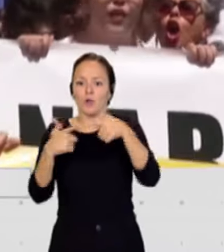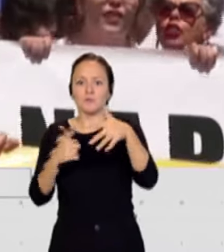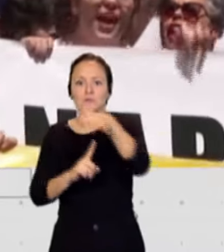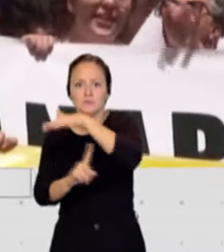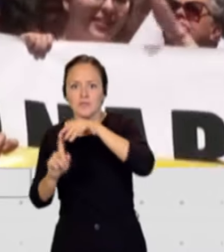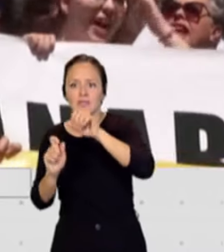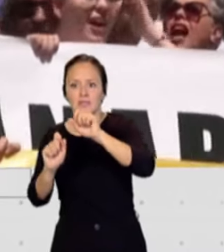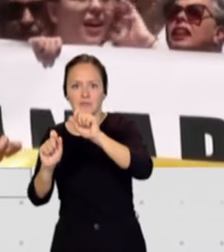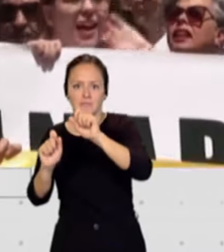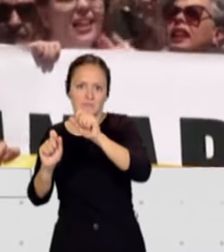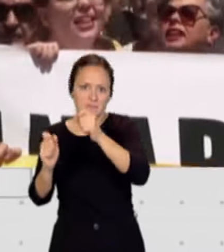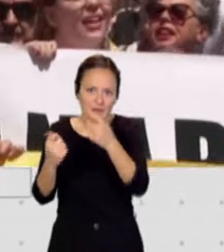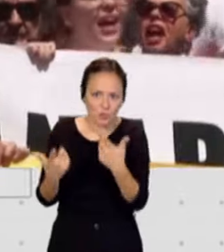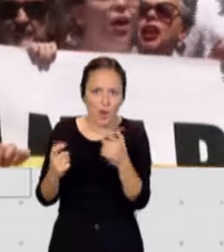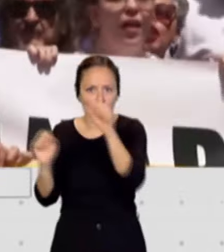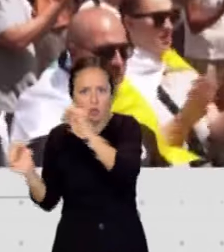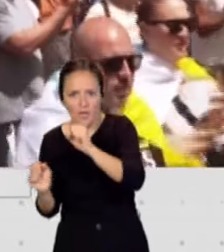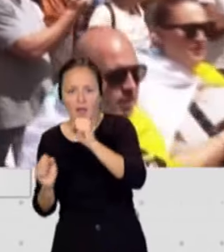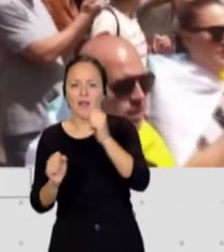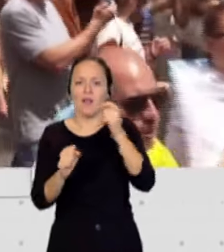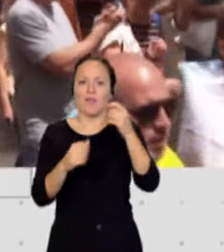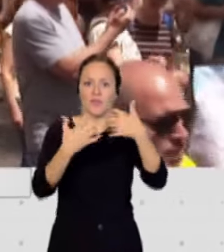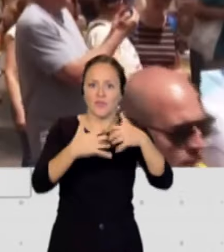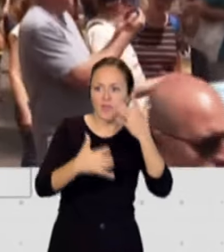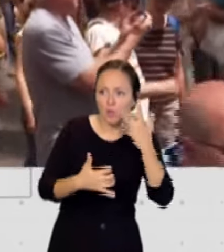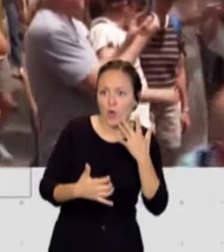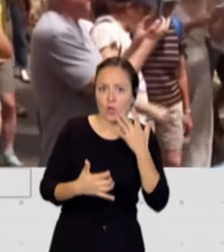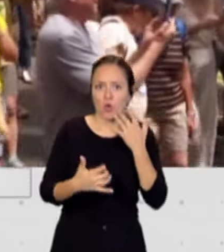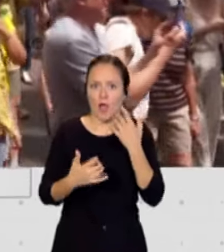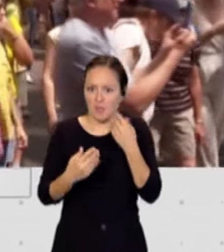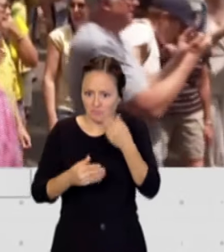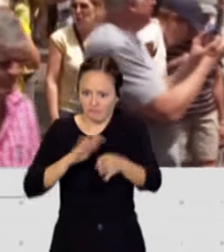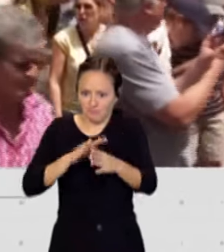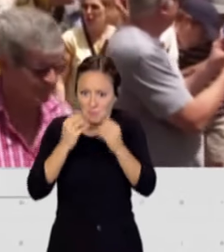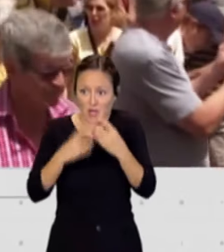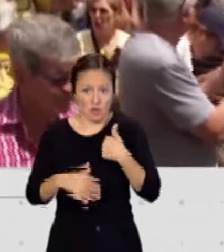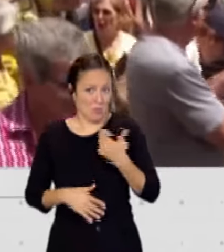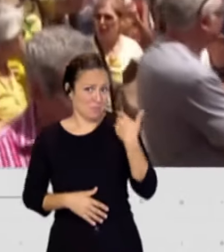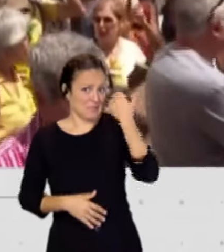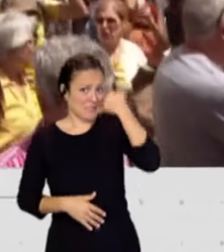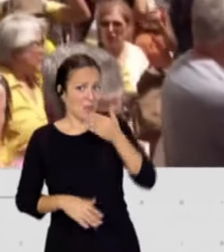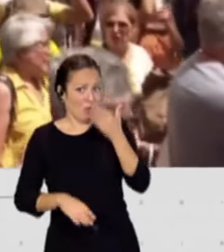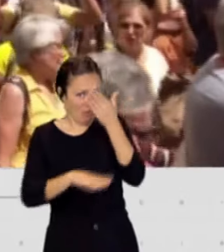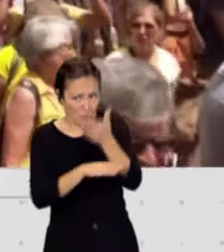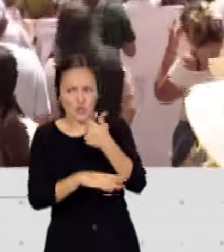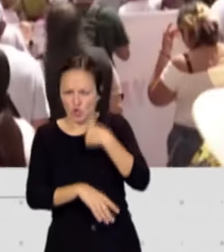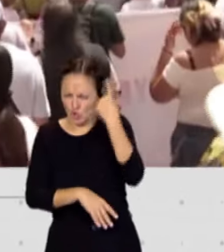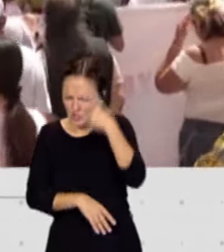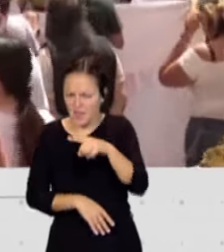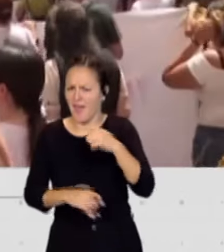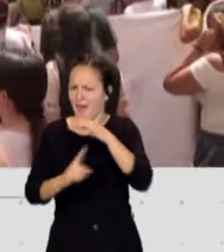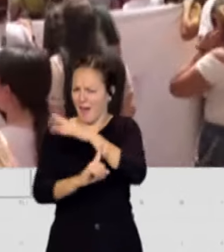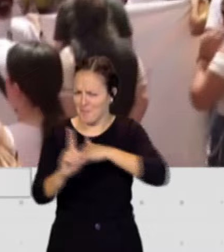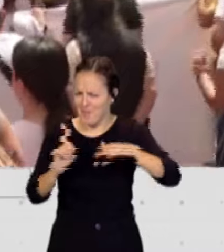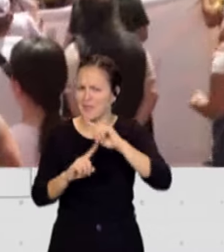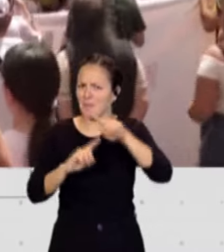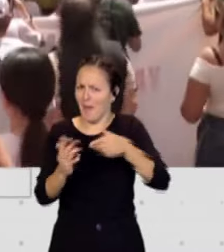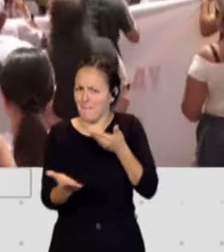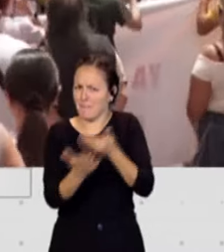depuradoras para todo ese tipo de cosas yo estaba el sábado en la manifestación O sea que yo sé perfectamente lo que se ha pedido y el ambiente que hubo y la